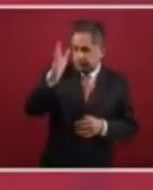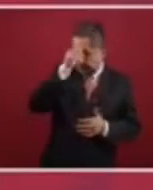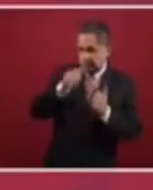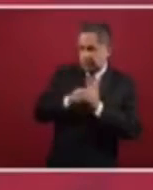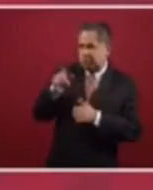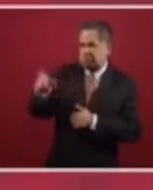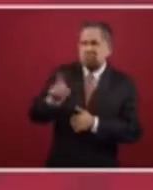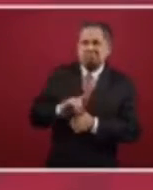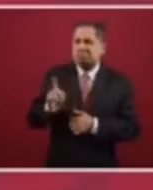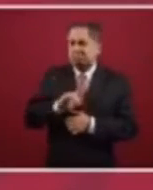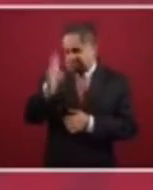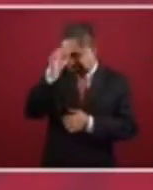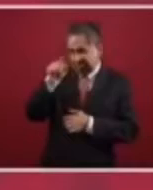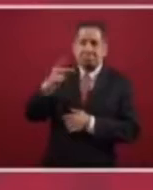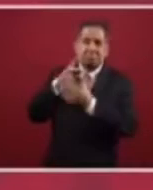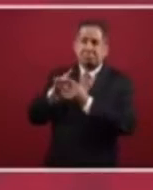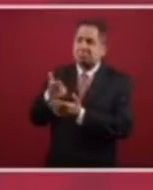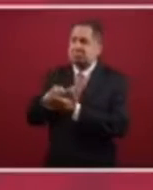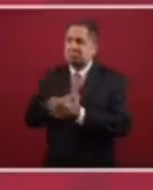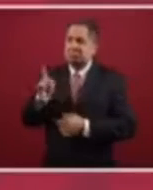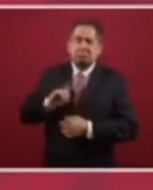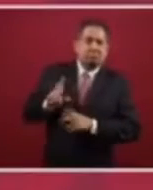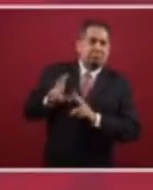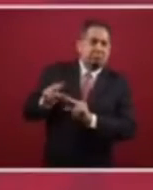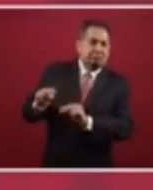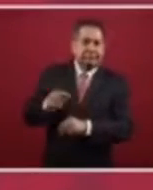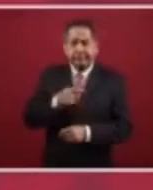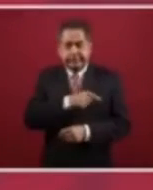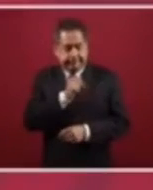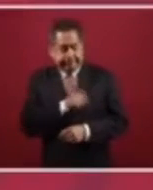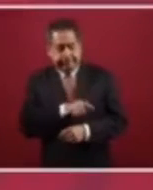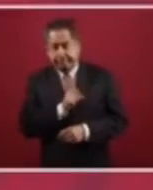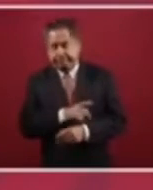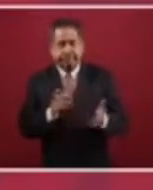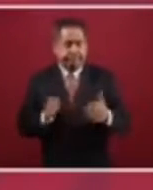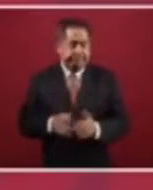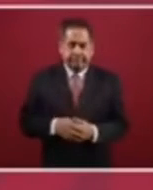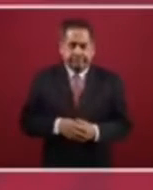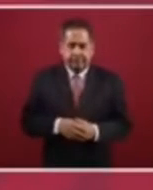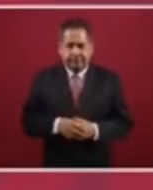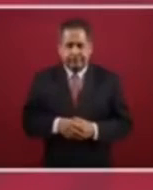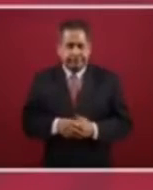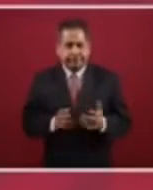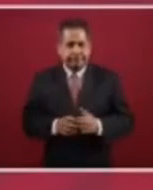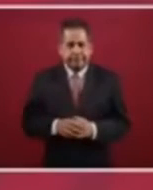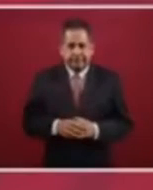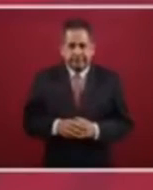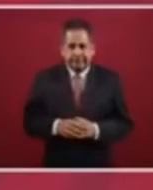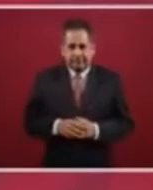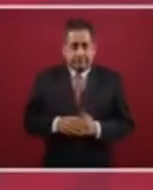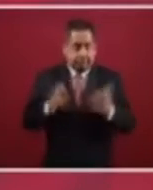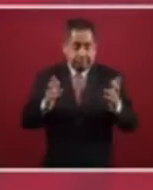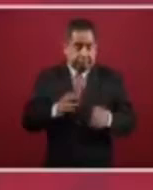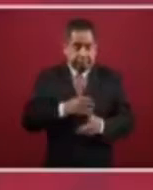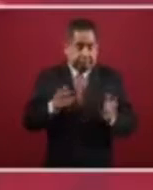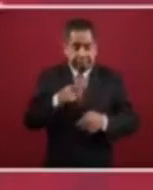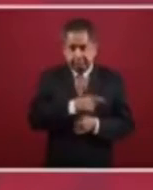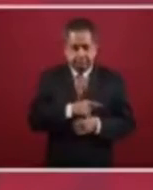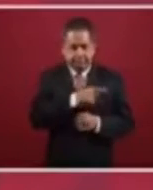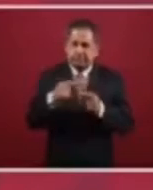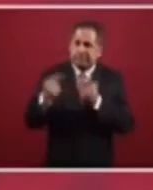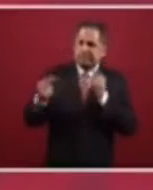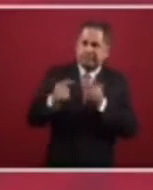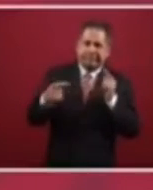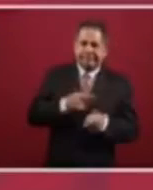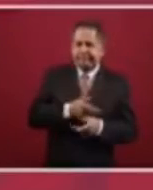con la política de austeridad republicana, con los que, bueno, son